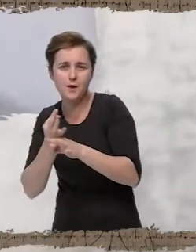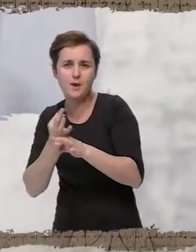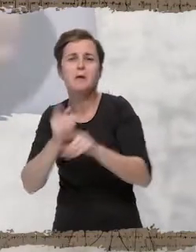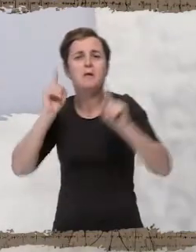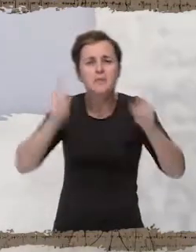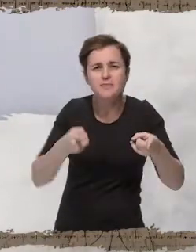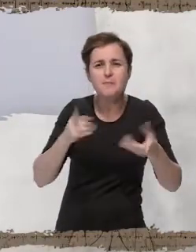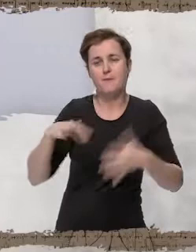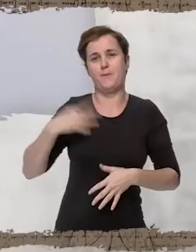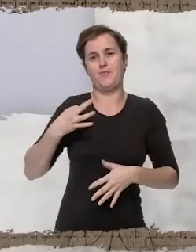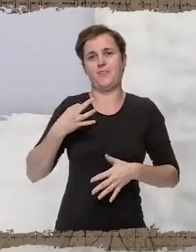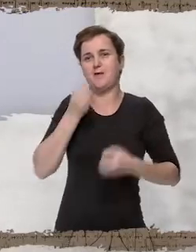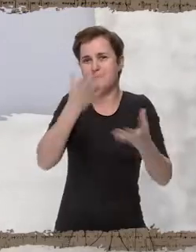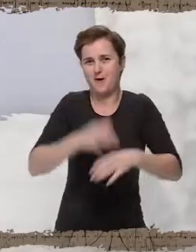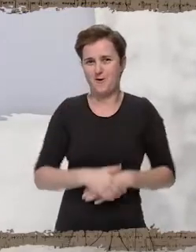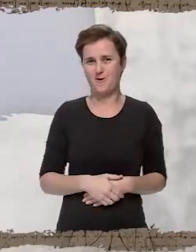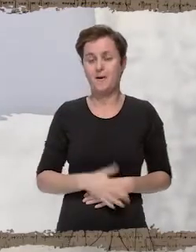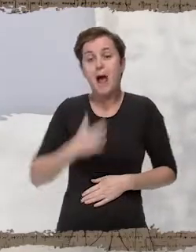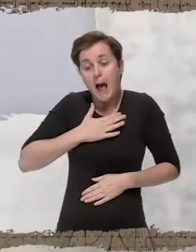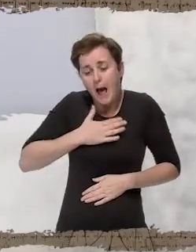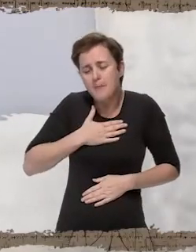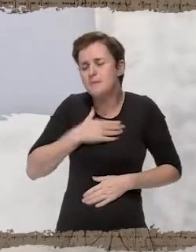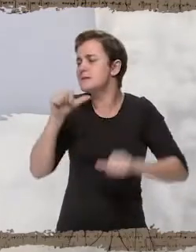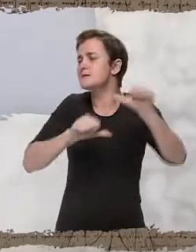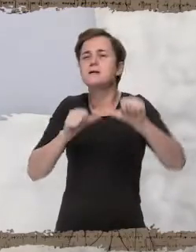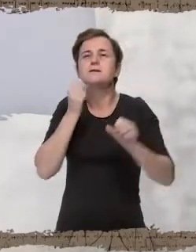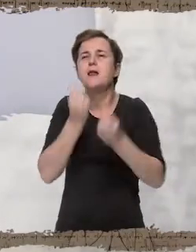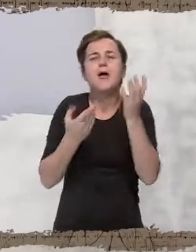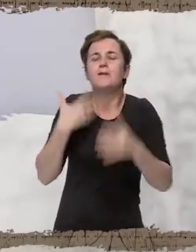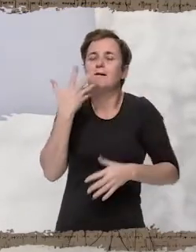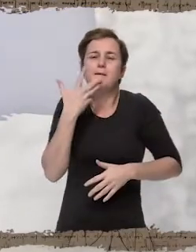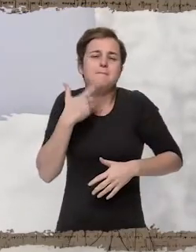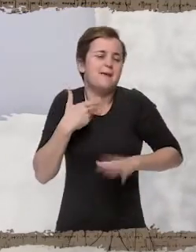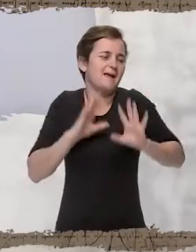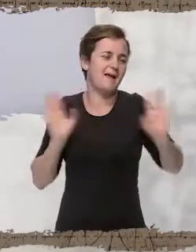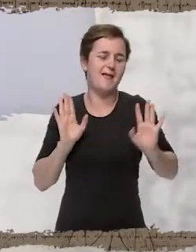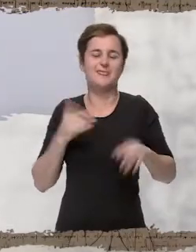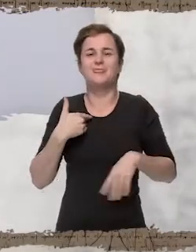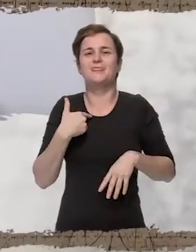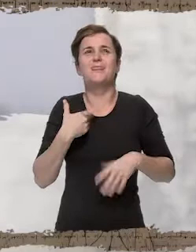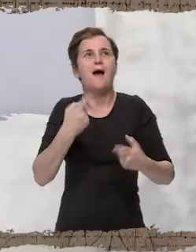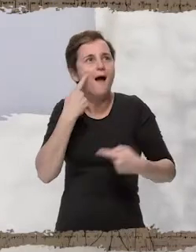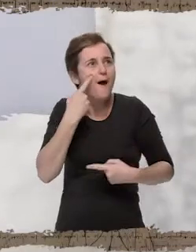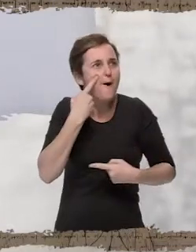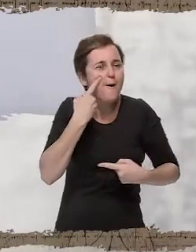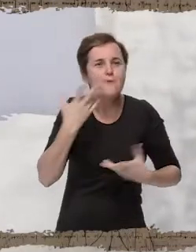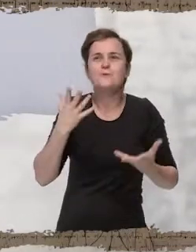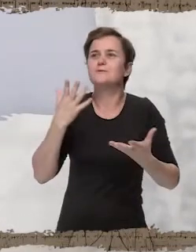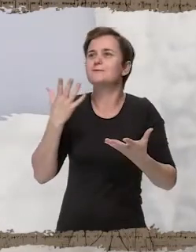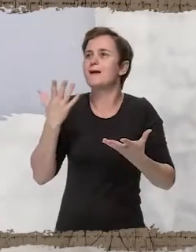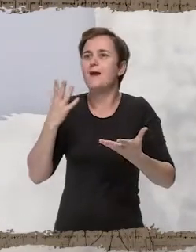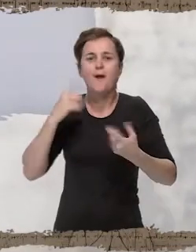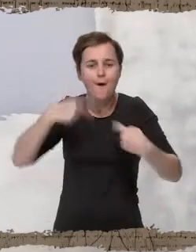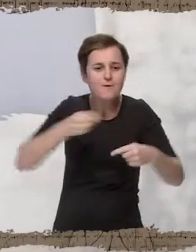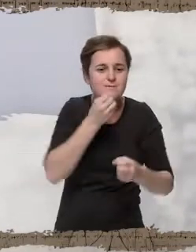y aumentando la calidad de vida. Por ejemplo, a mí las ciencias naturales me encantan mucho porque nos permite conocer más